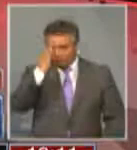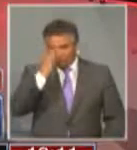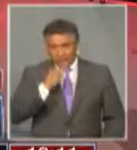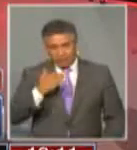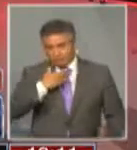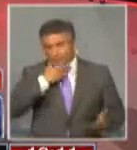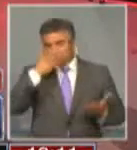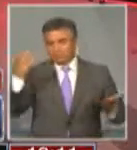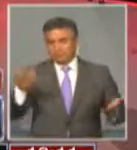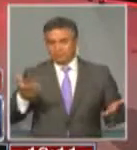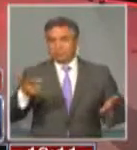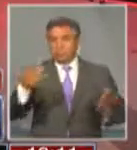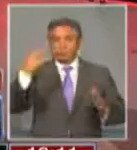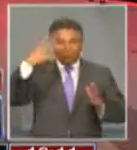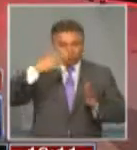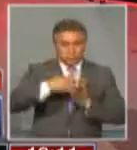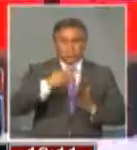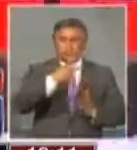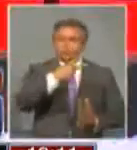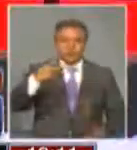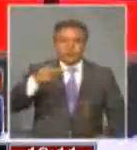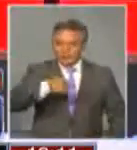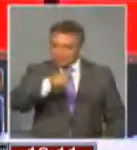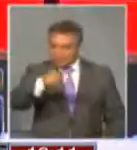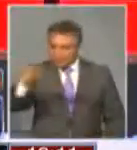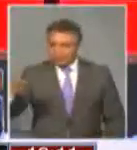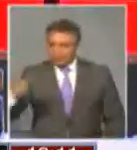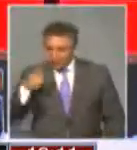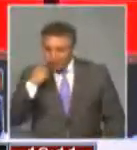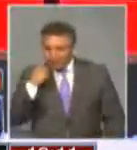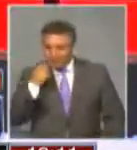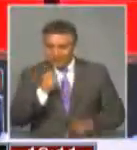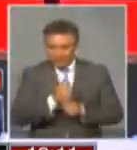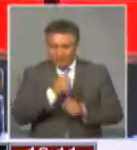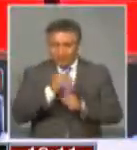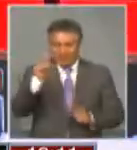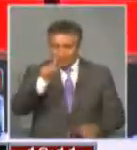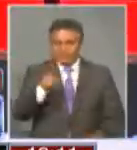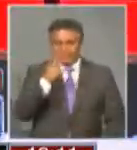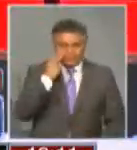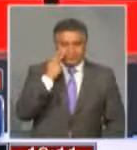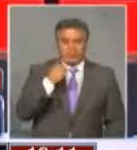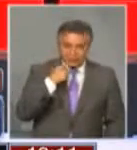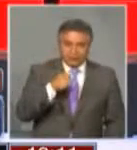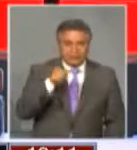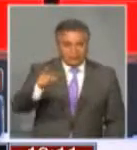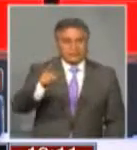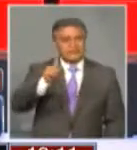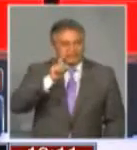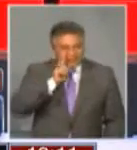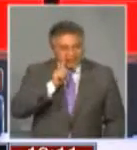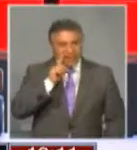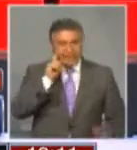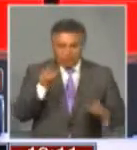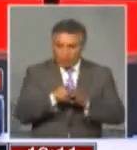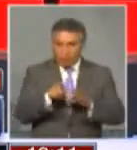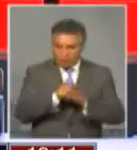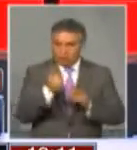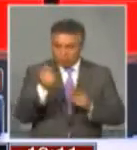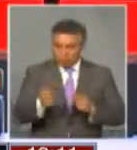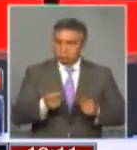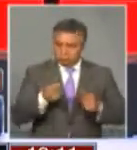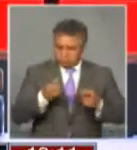pero los 4.200... ¿tienen los, digamos, estímulos como para